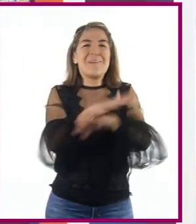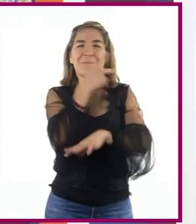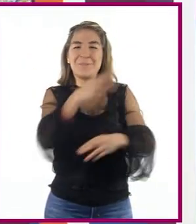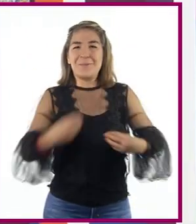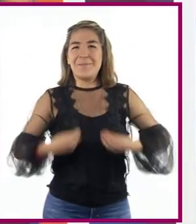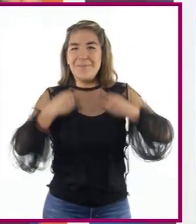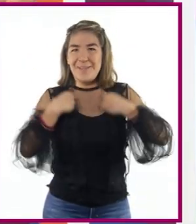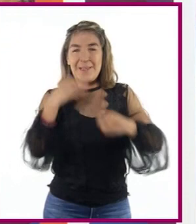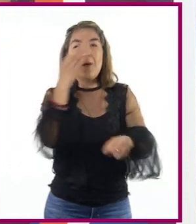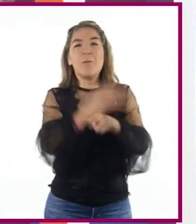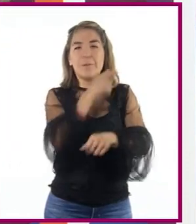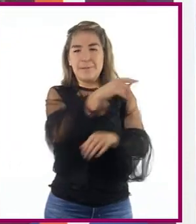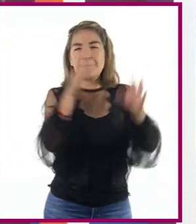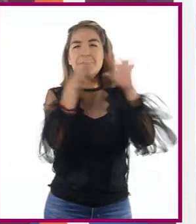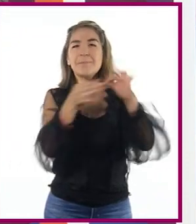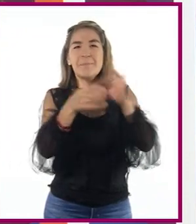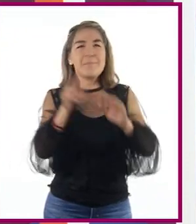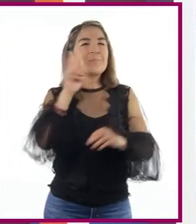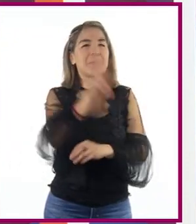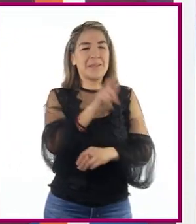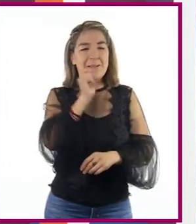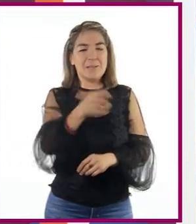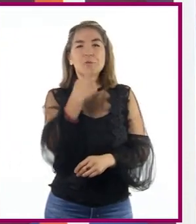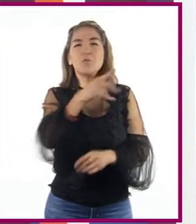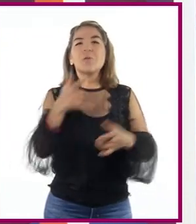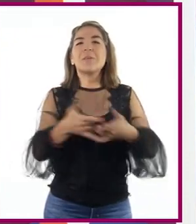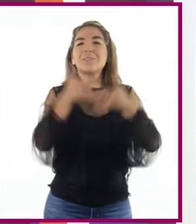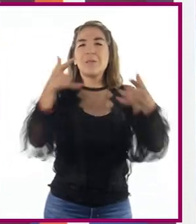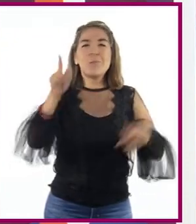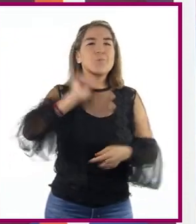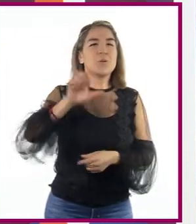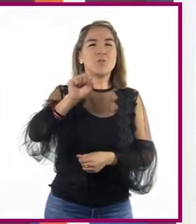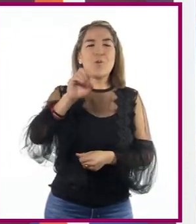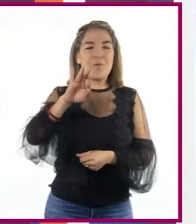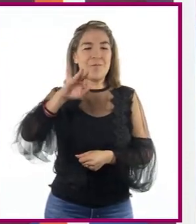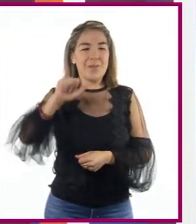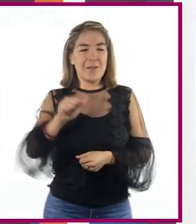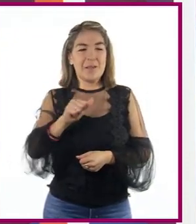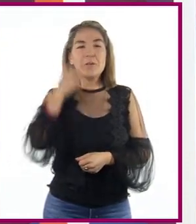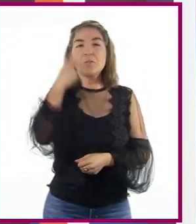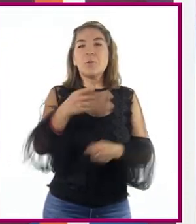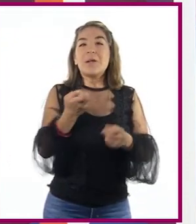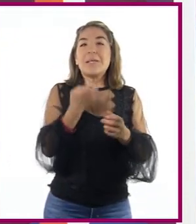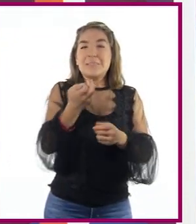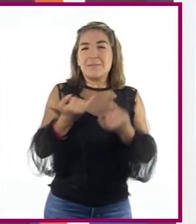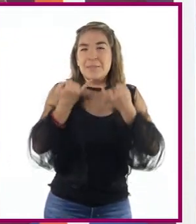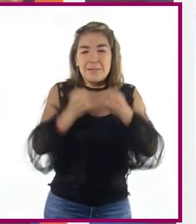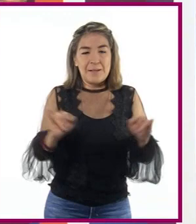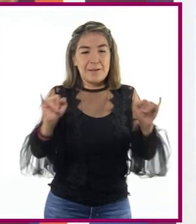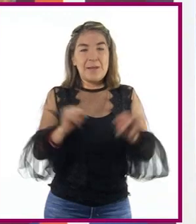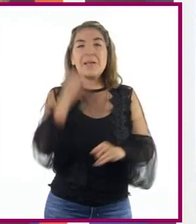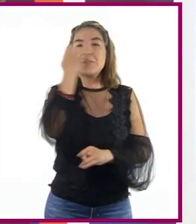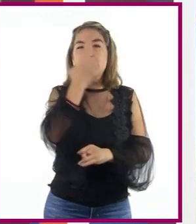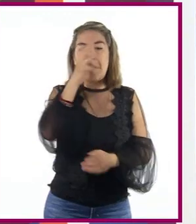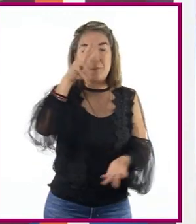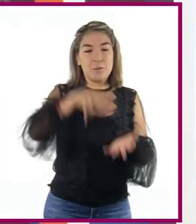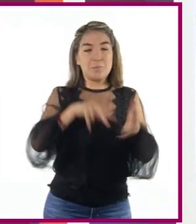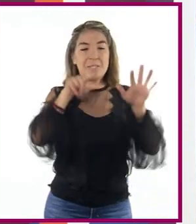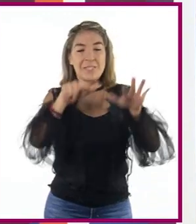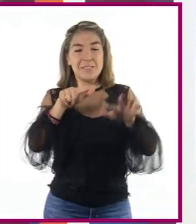Escuchemos a continuación un fragmento del discurso de Sofía Corradi en la inauguración del año académico